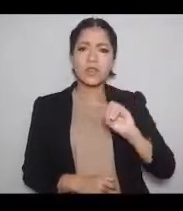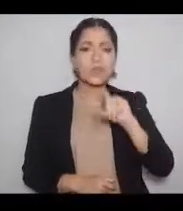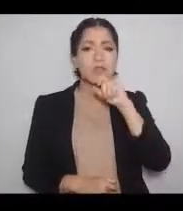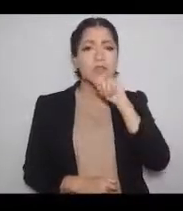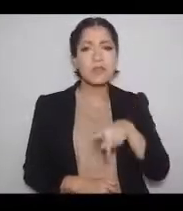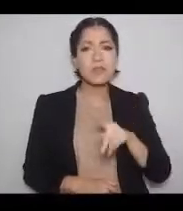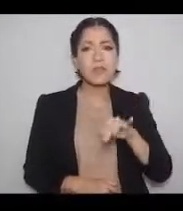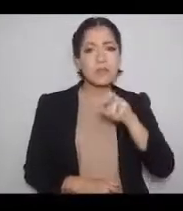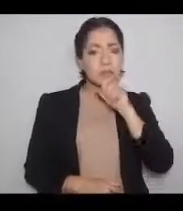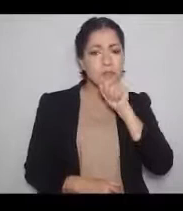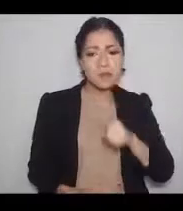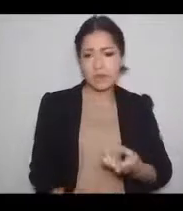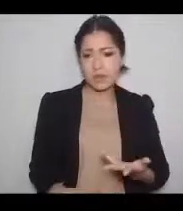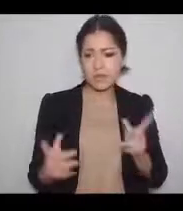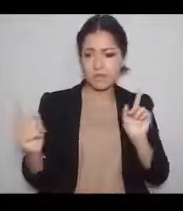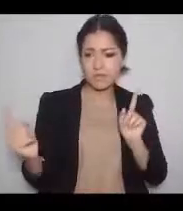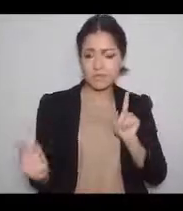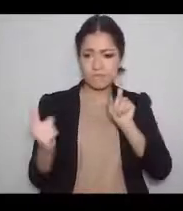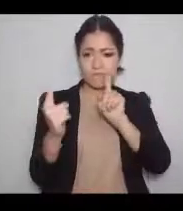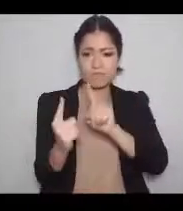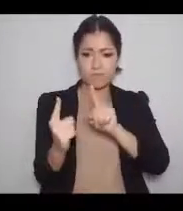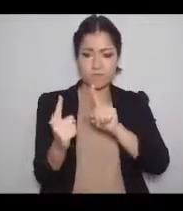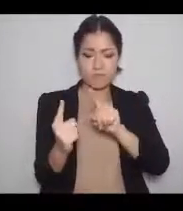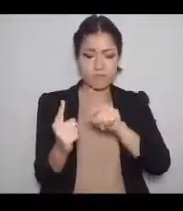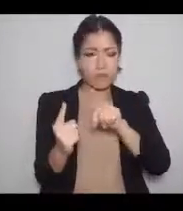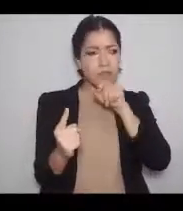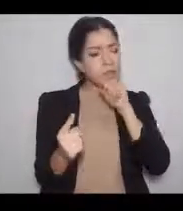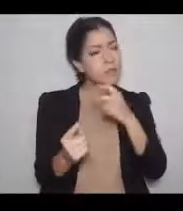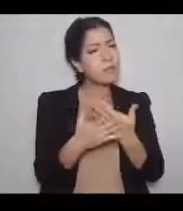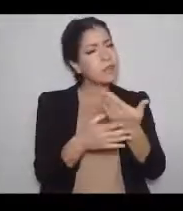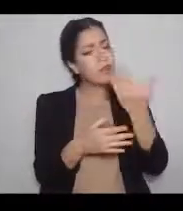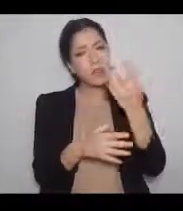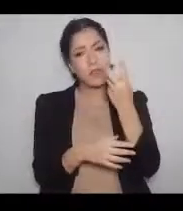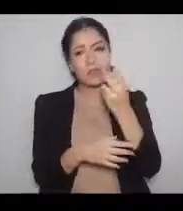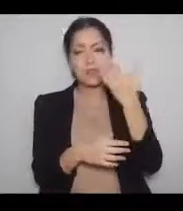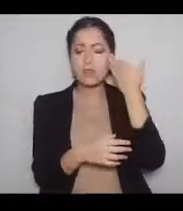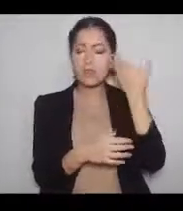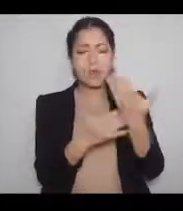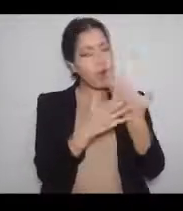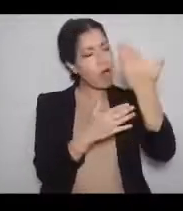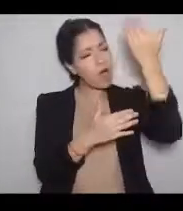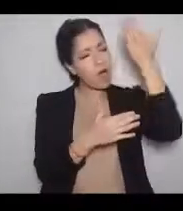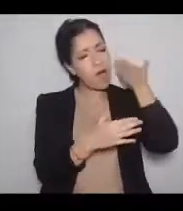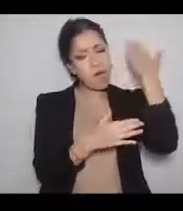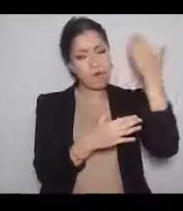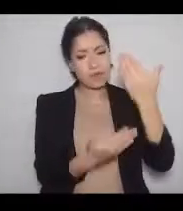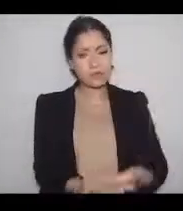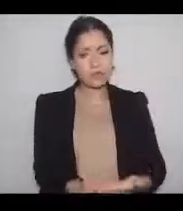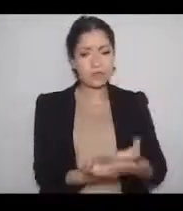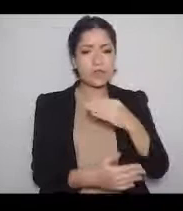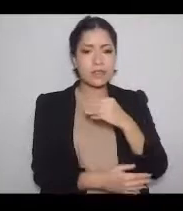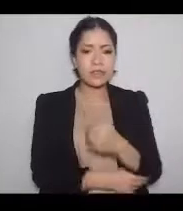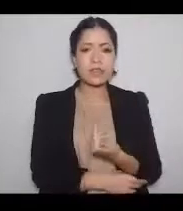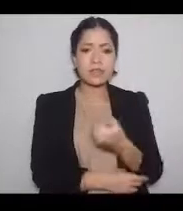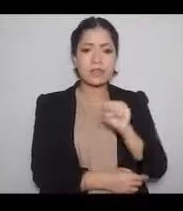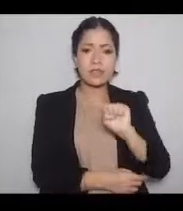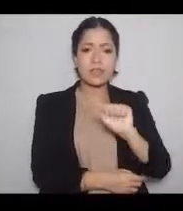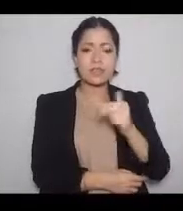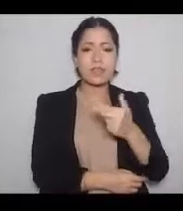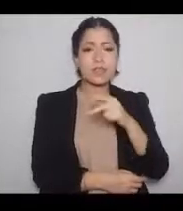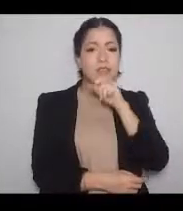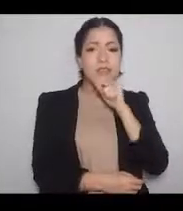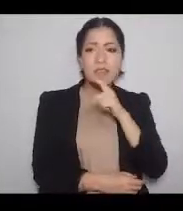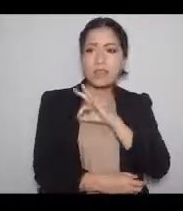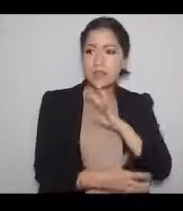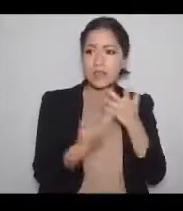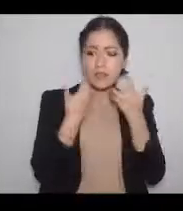Shakespeare estaba vivo. ¿No te parece alucinante? John Milton visitó a Kepler. Estaba ciego y quiso